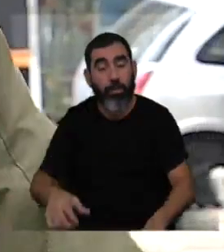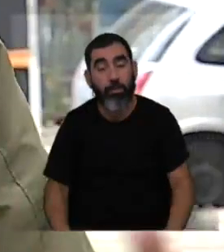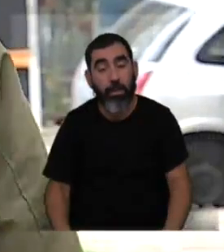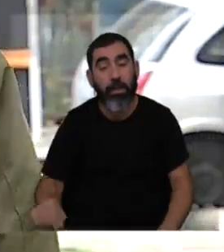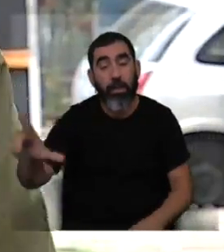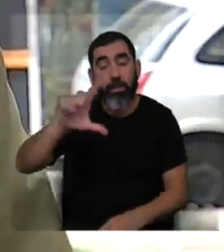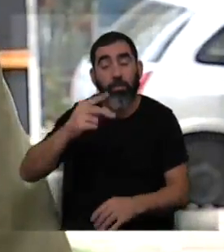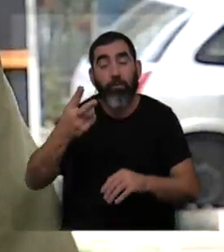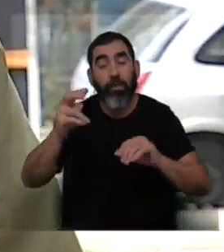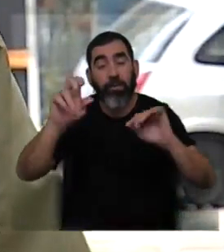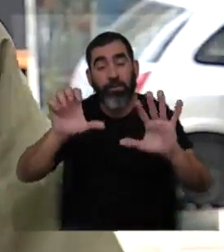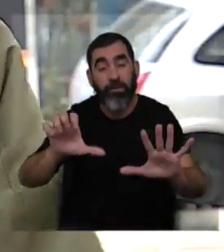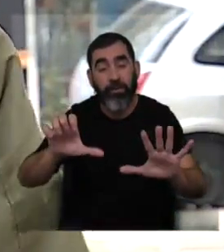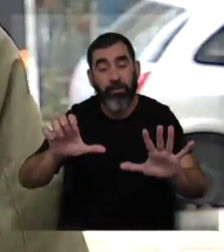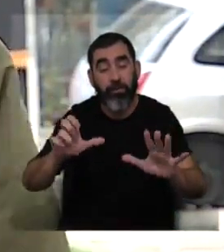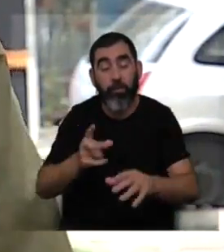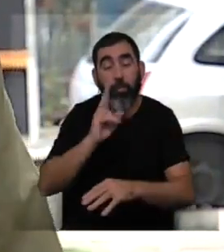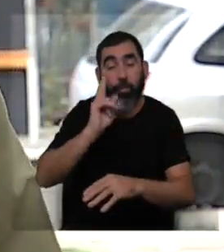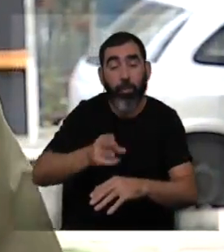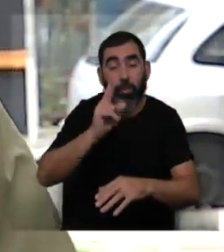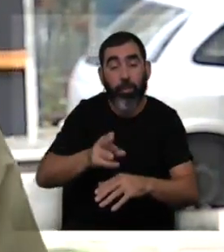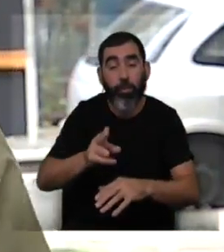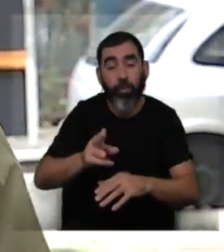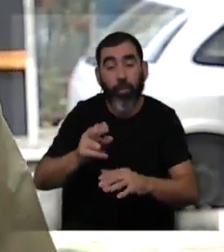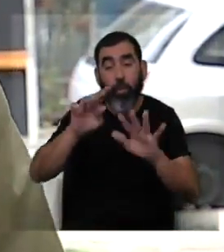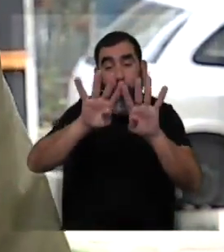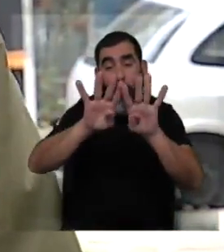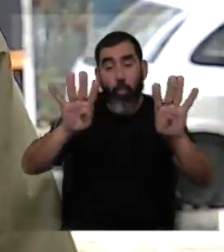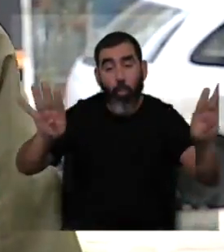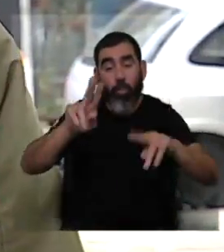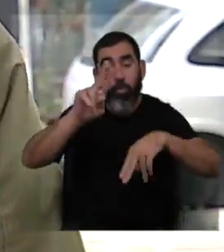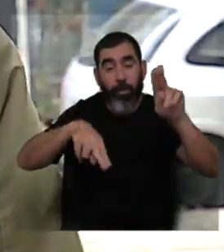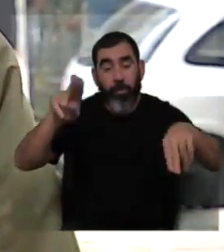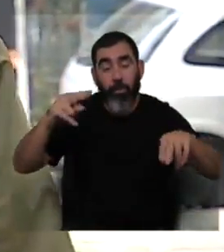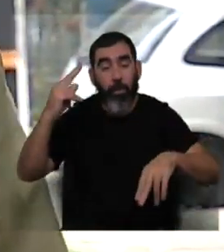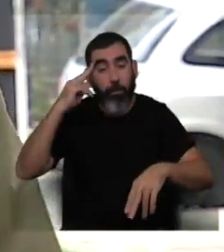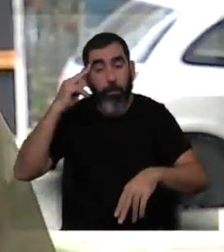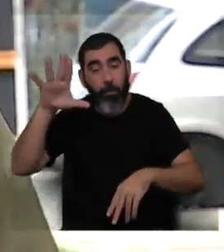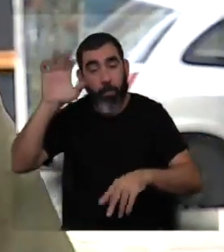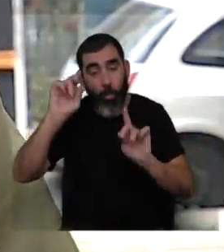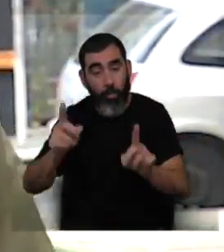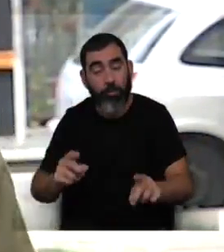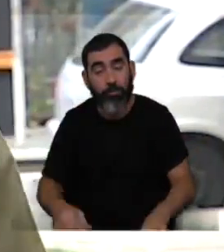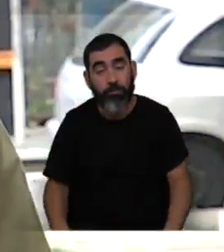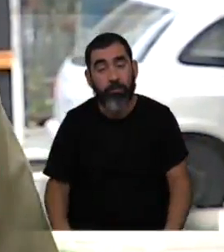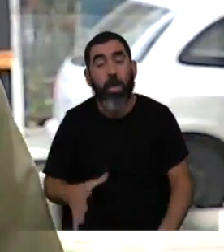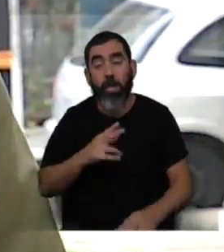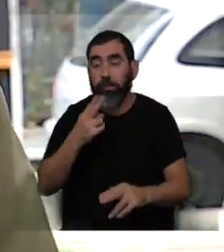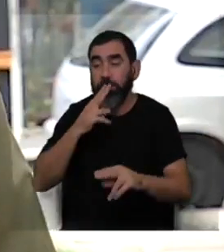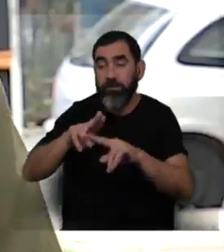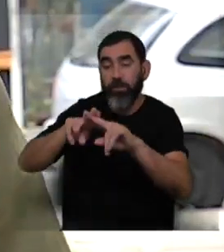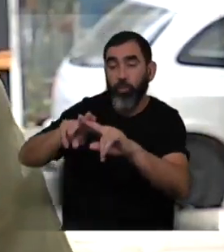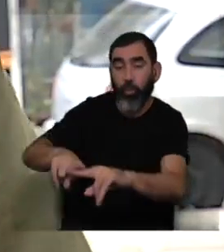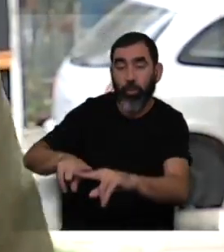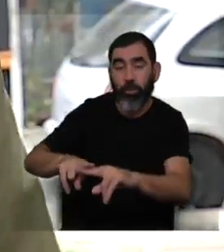Liceo 26 no les permitieron hacer uso de un muro para hacer una pintada sobre la memoria también. Es decir, hay censura